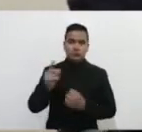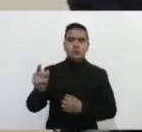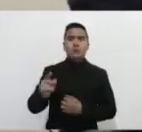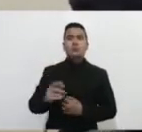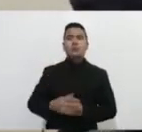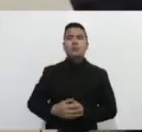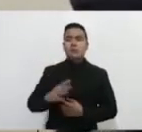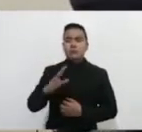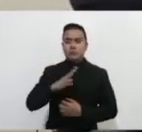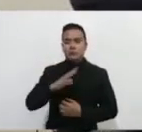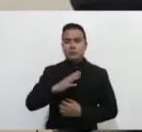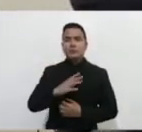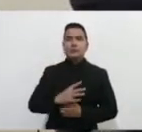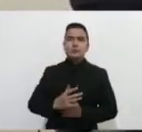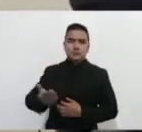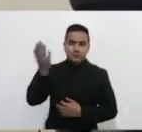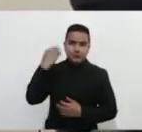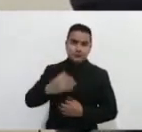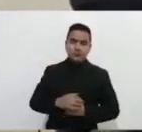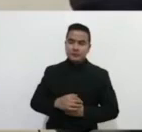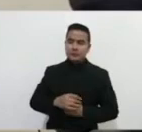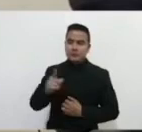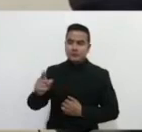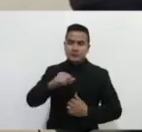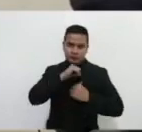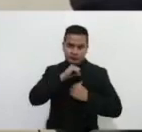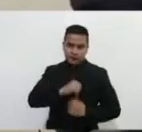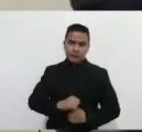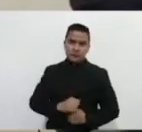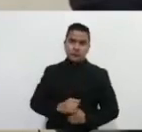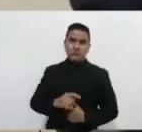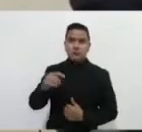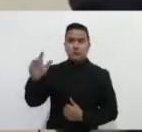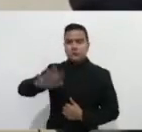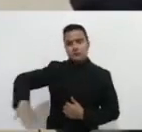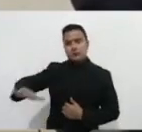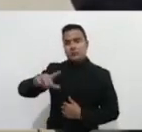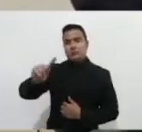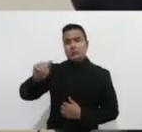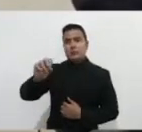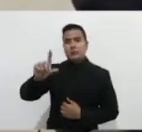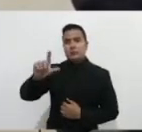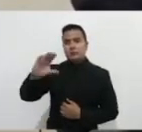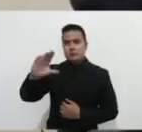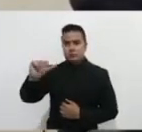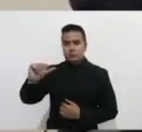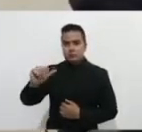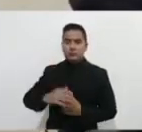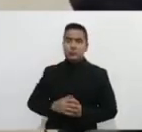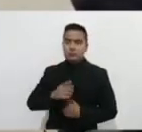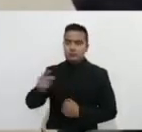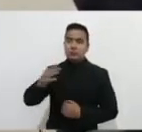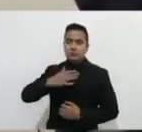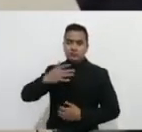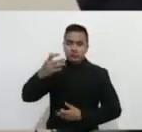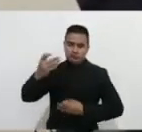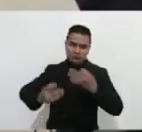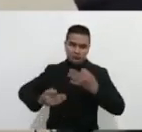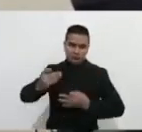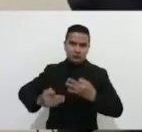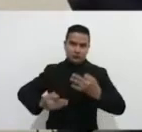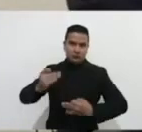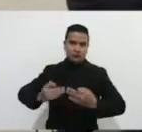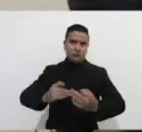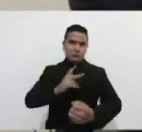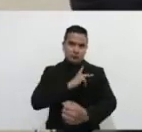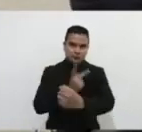materia electoral, especialmente fue magistrada de la Sala Regional Toluca del Tribunal Electoral del Poder Judicial de la